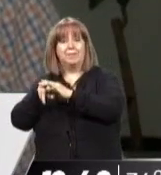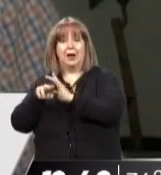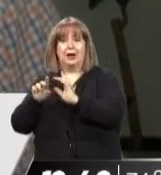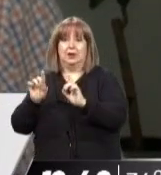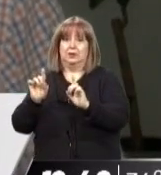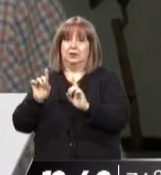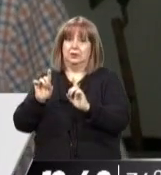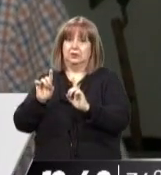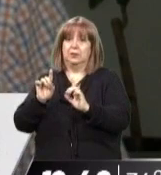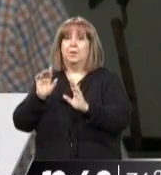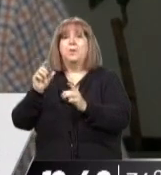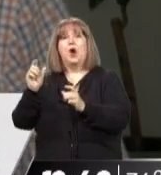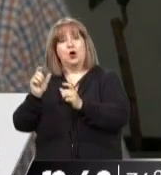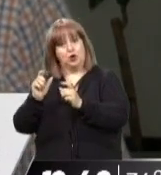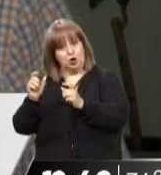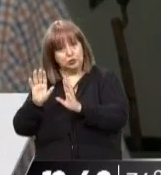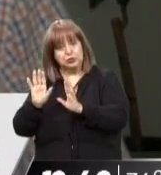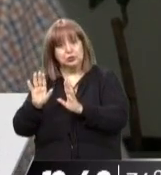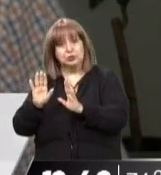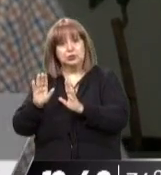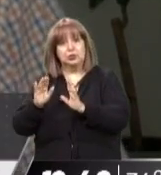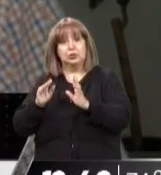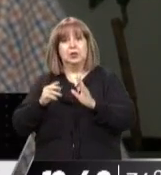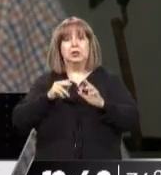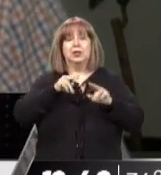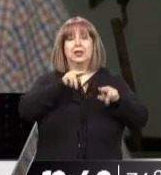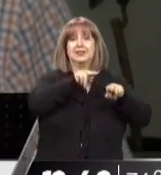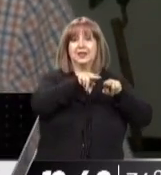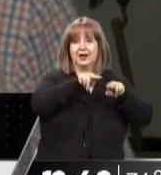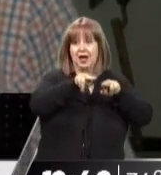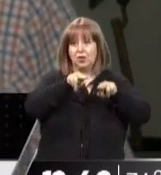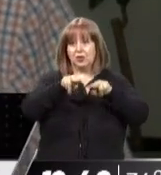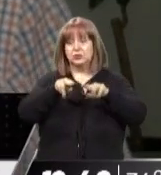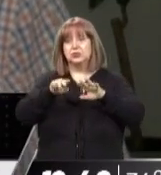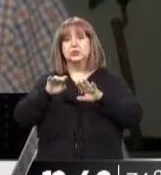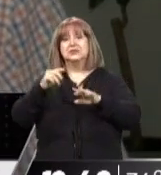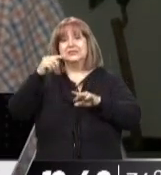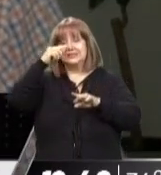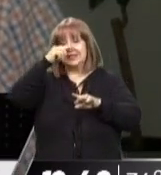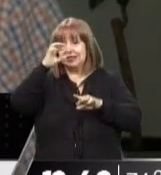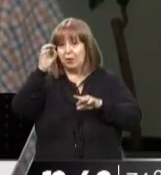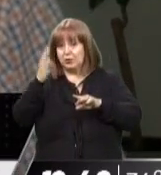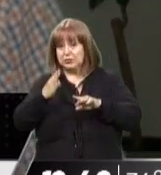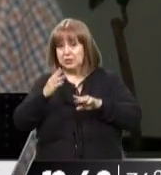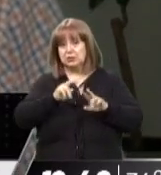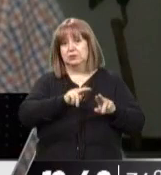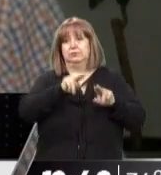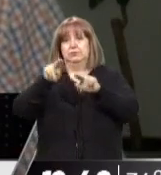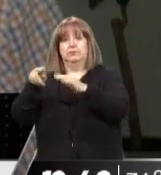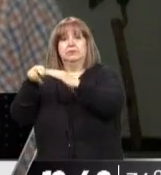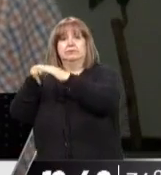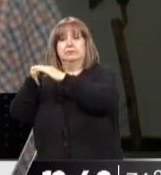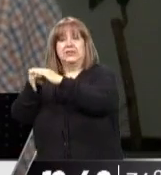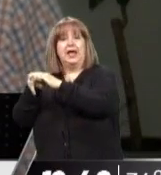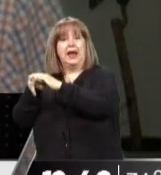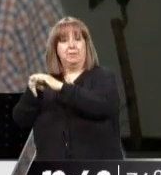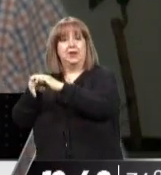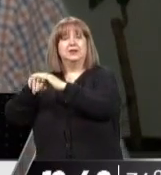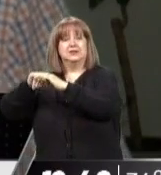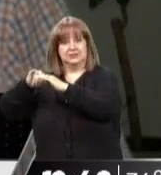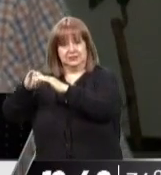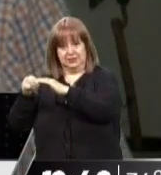el momento, representando de la cantidad de pacientes internados que tenemos solamente el 7% que requiere terapia intensiva